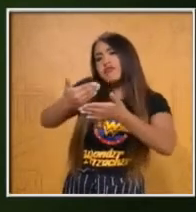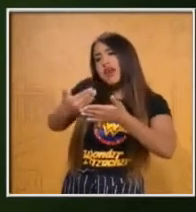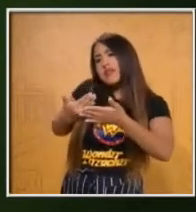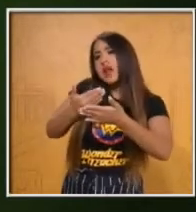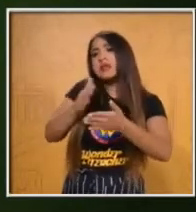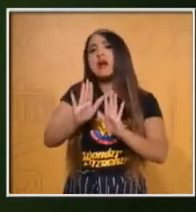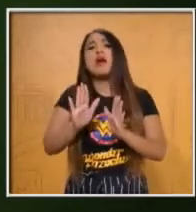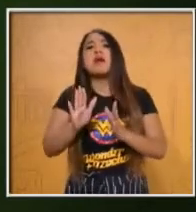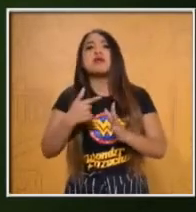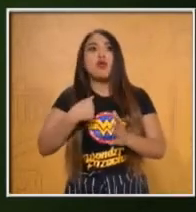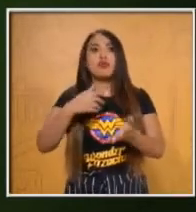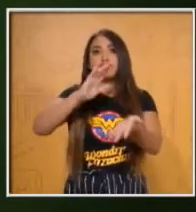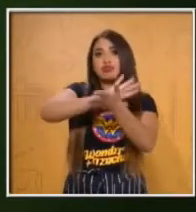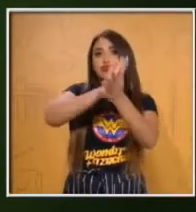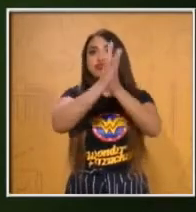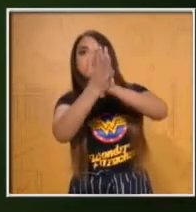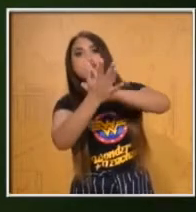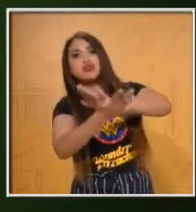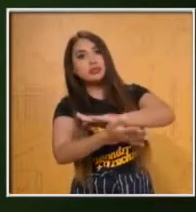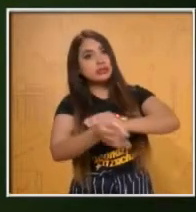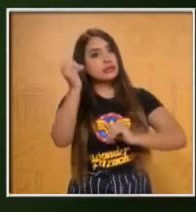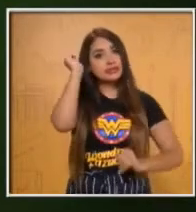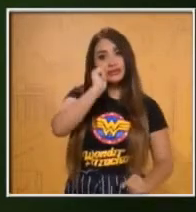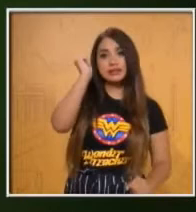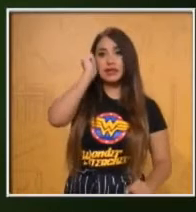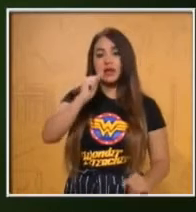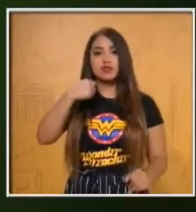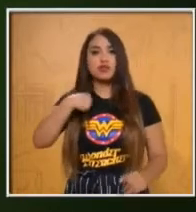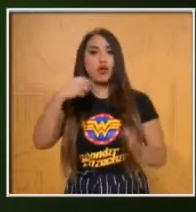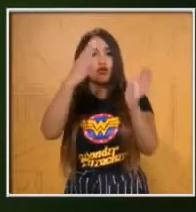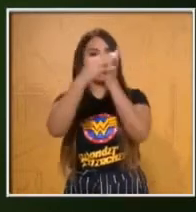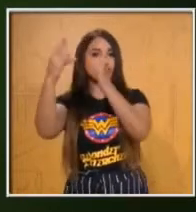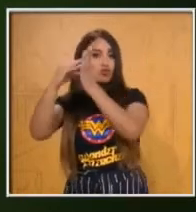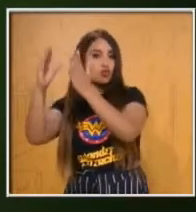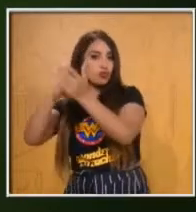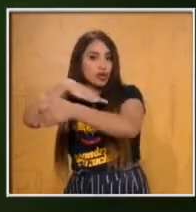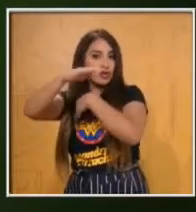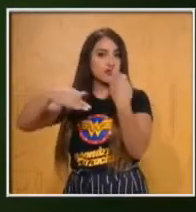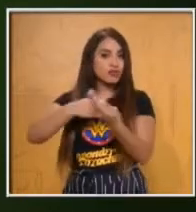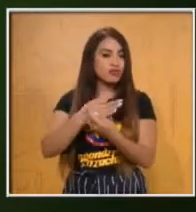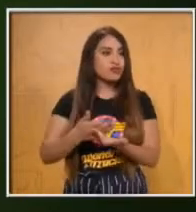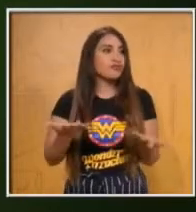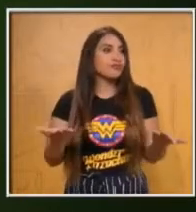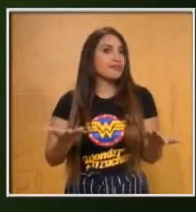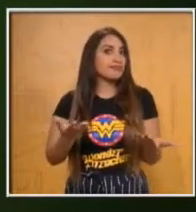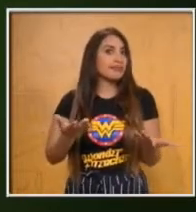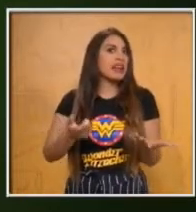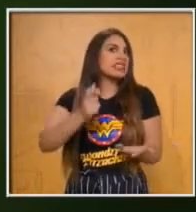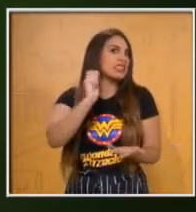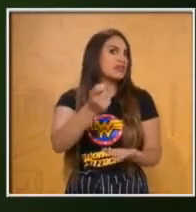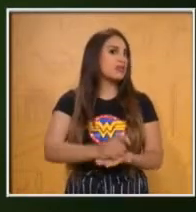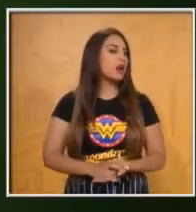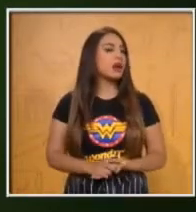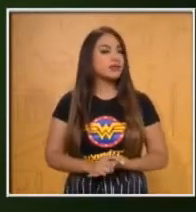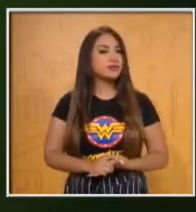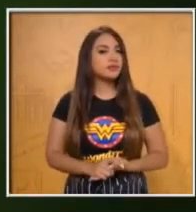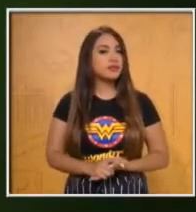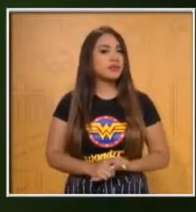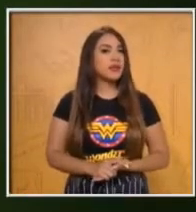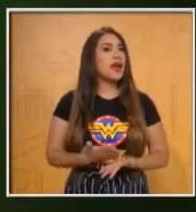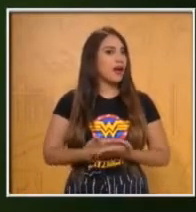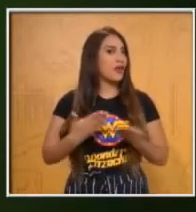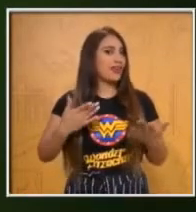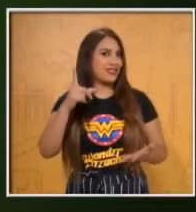a cada instante, ya que imito a los demás. ¿Qué será, maestra Yuli? ¿Qué será? ¿Qué será? Ahora sí se las pusimos